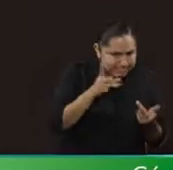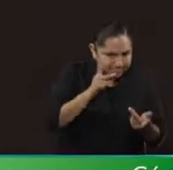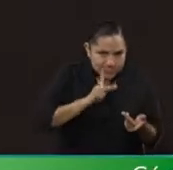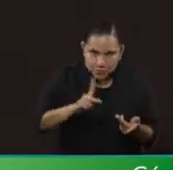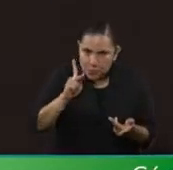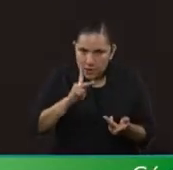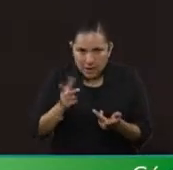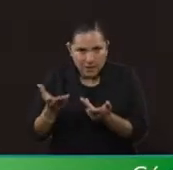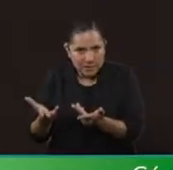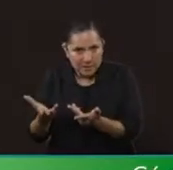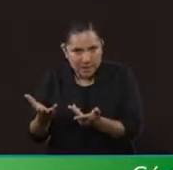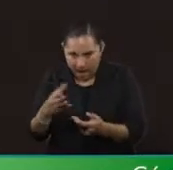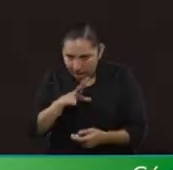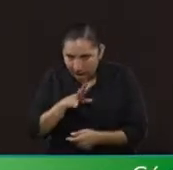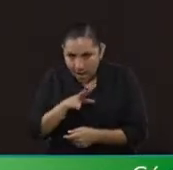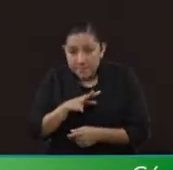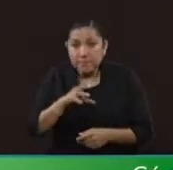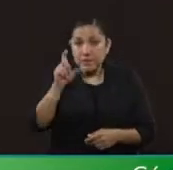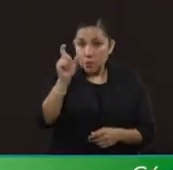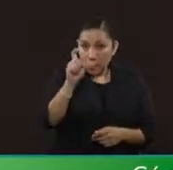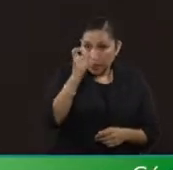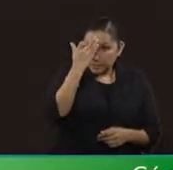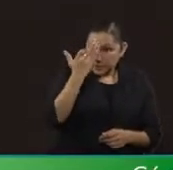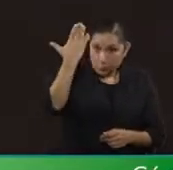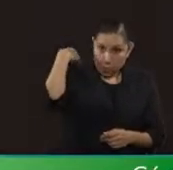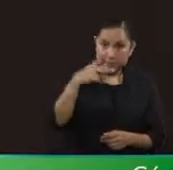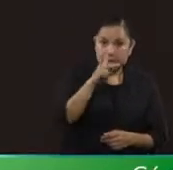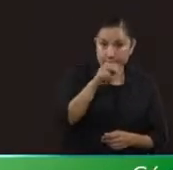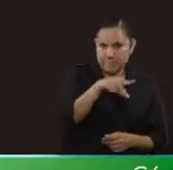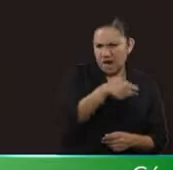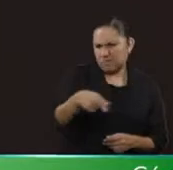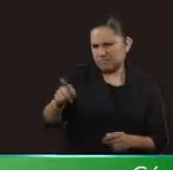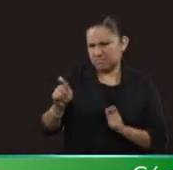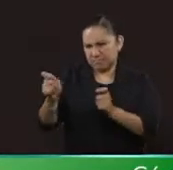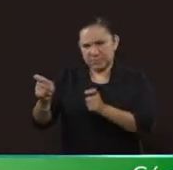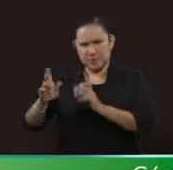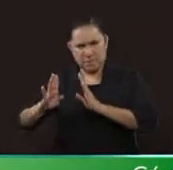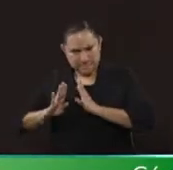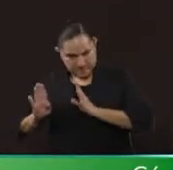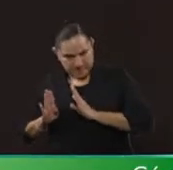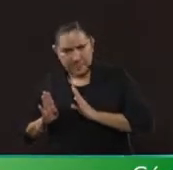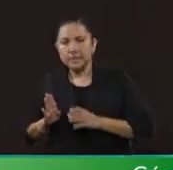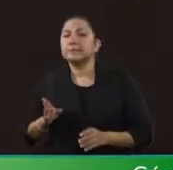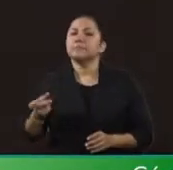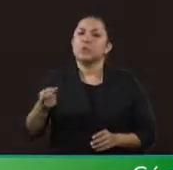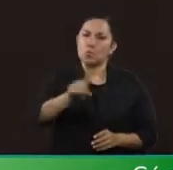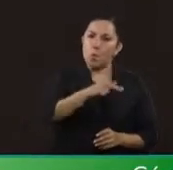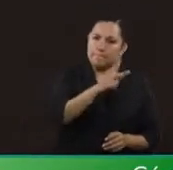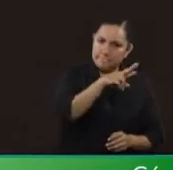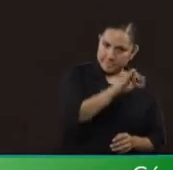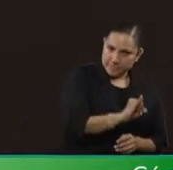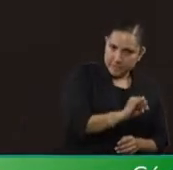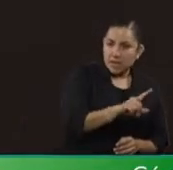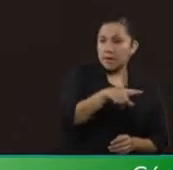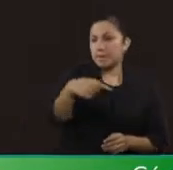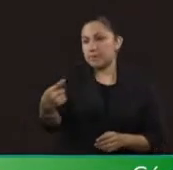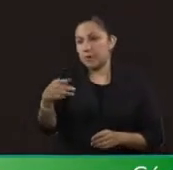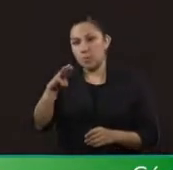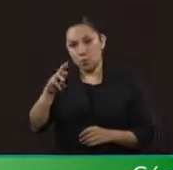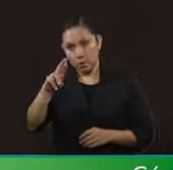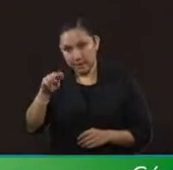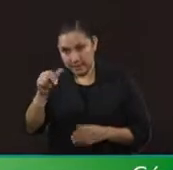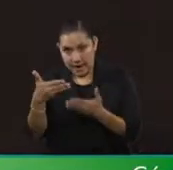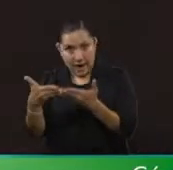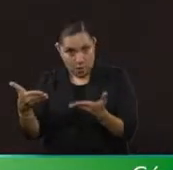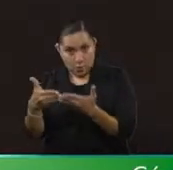seguridad pública en México primero con el pan después con el pri Y ahora con morena morena